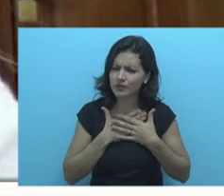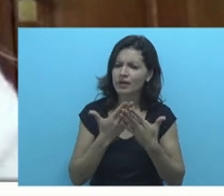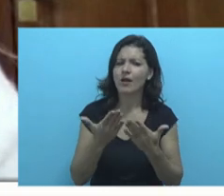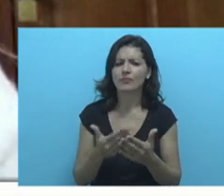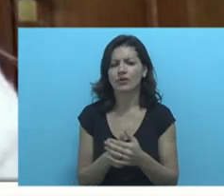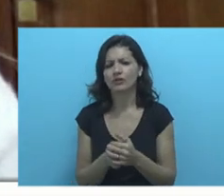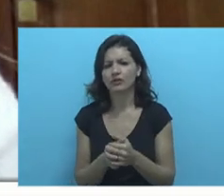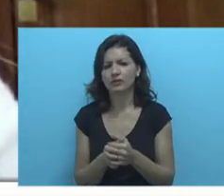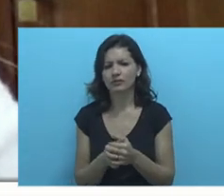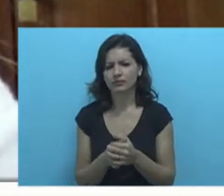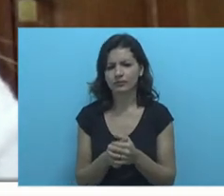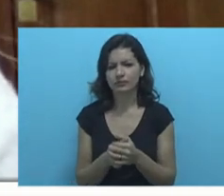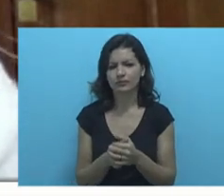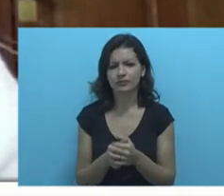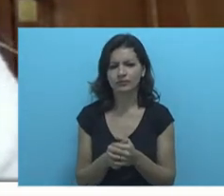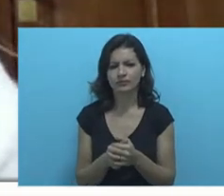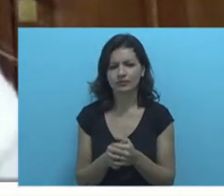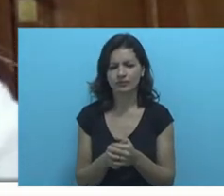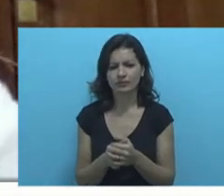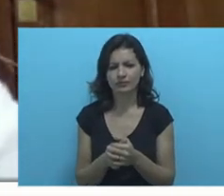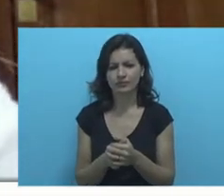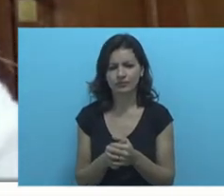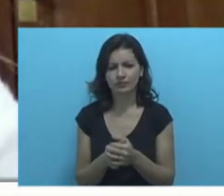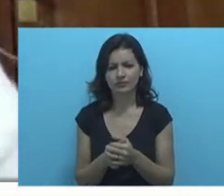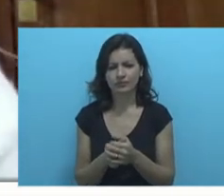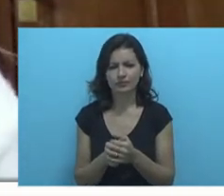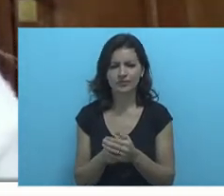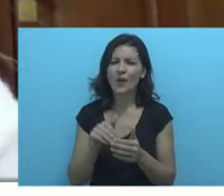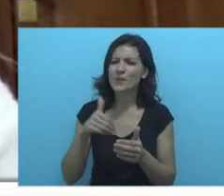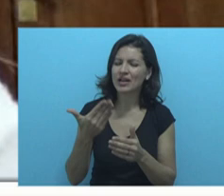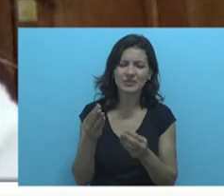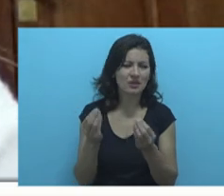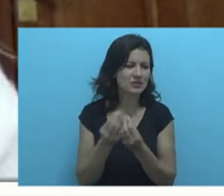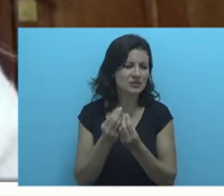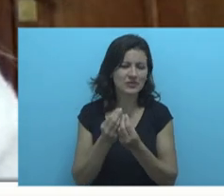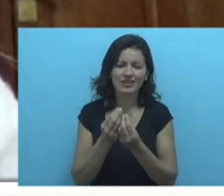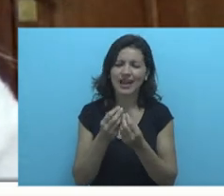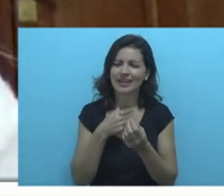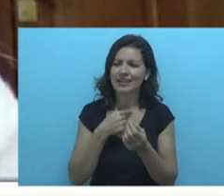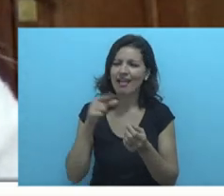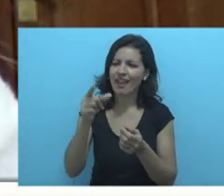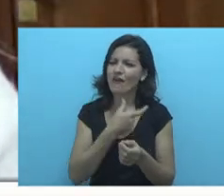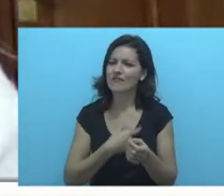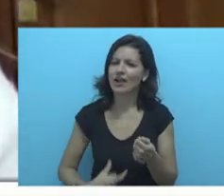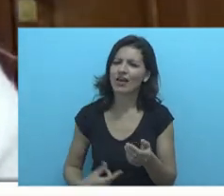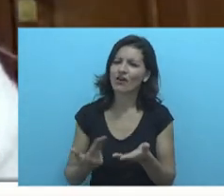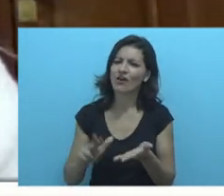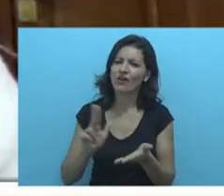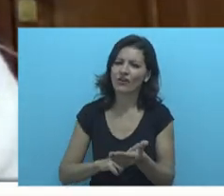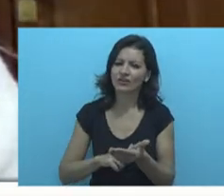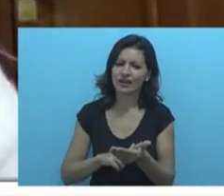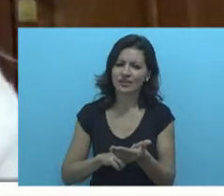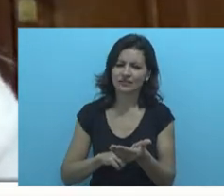mucho cariño. Por eso seguían pidiéndole en cada recorrida que vuelva a gobernarnos, que vuelva a Santa Fe, para que las juventudes volvamos